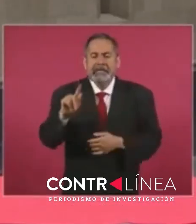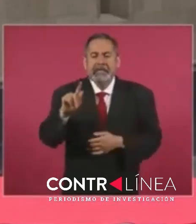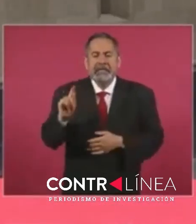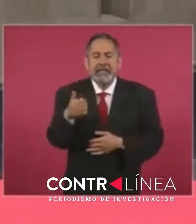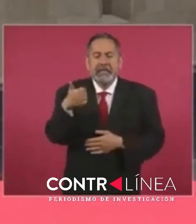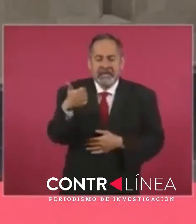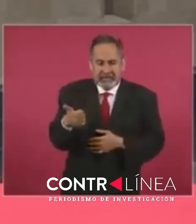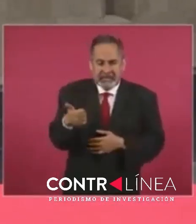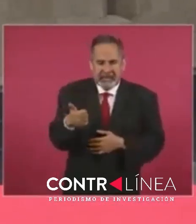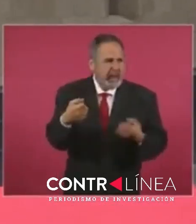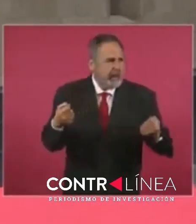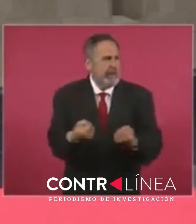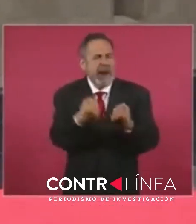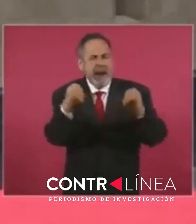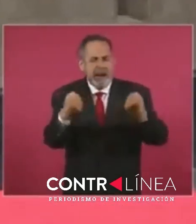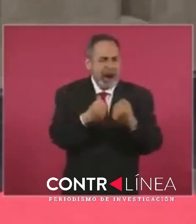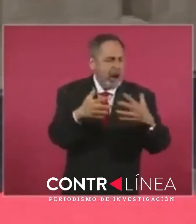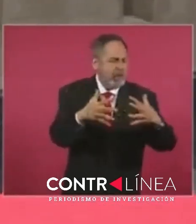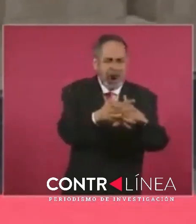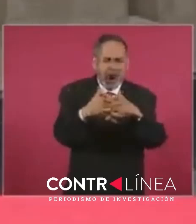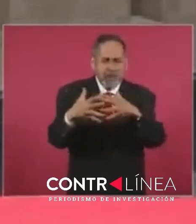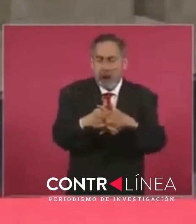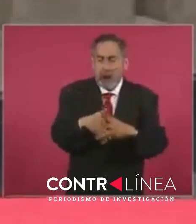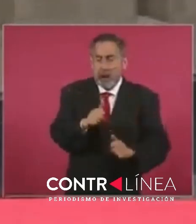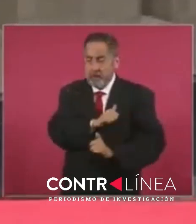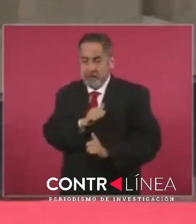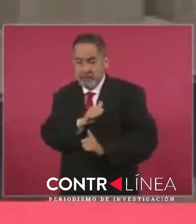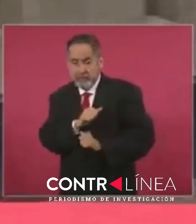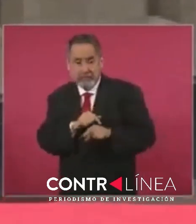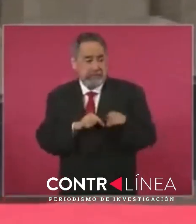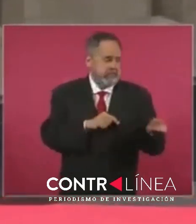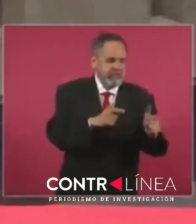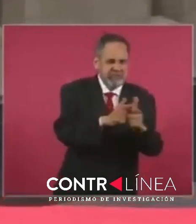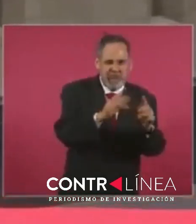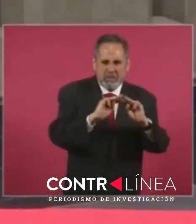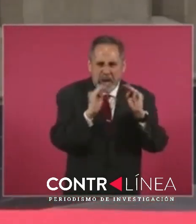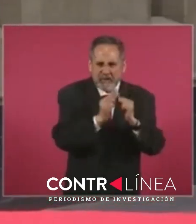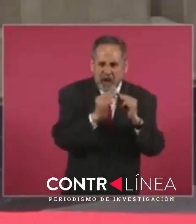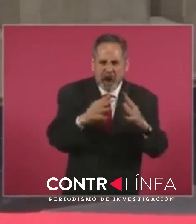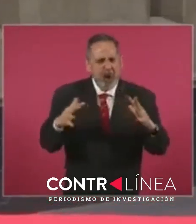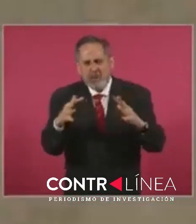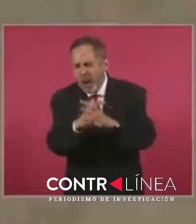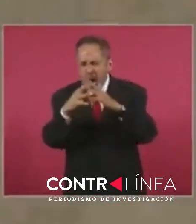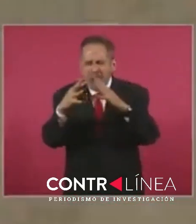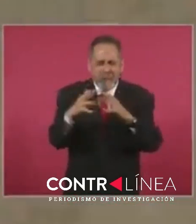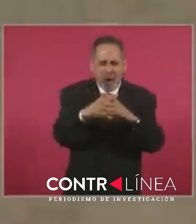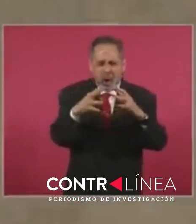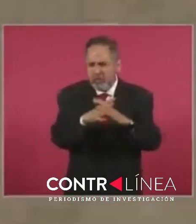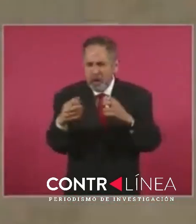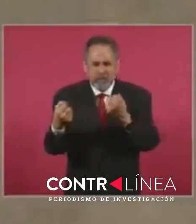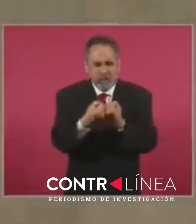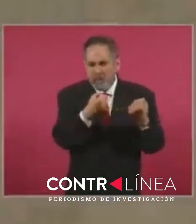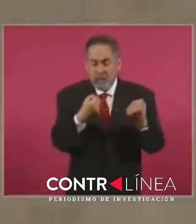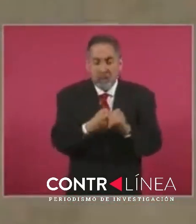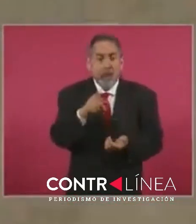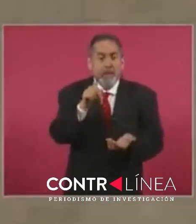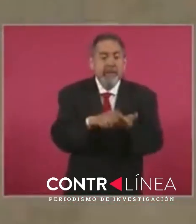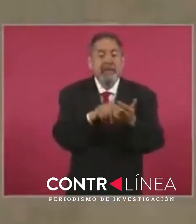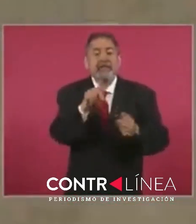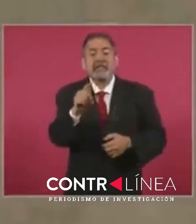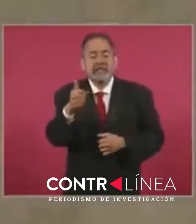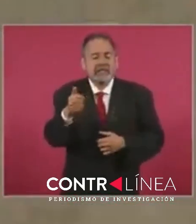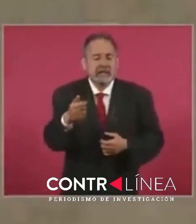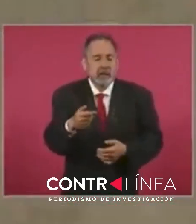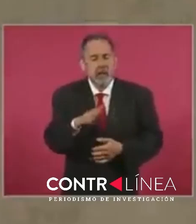1.076 enfrentamientos entre las Fuerzas Armadas y grupos delictivos. En ellos perdieron la